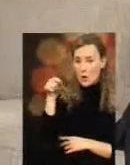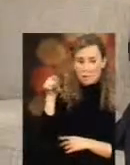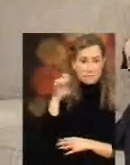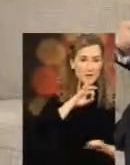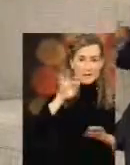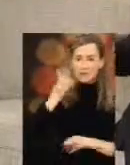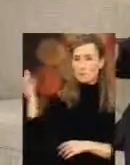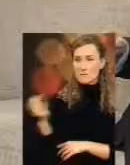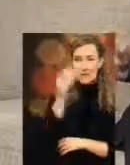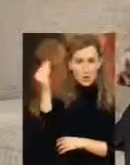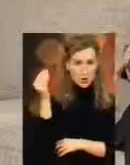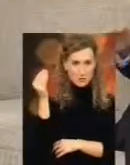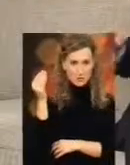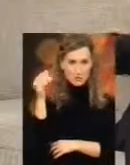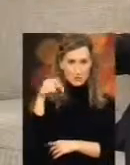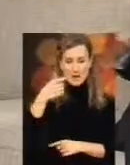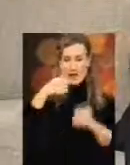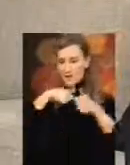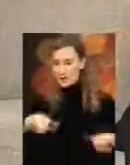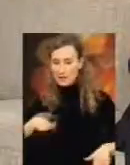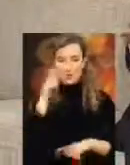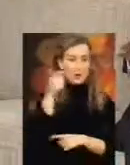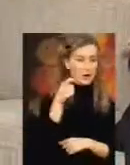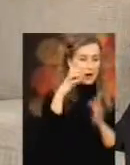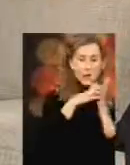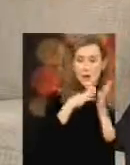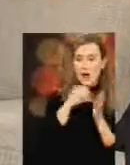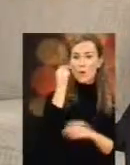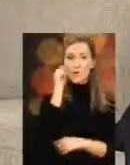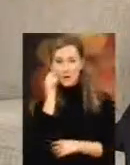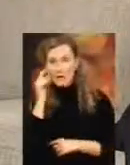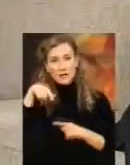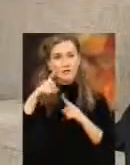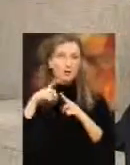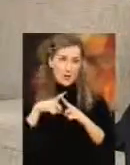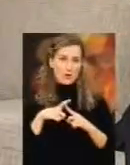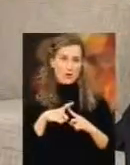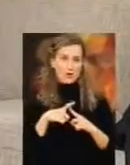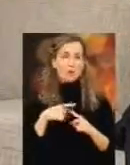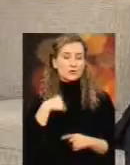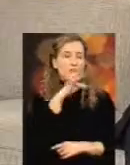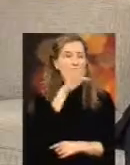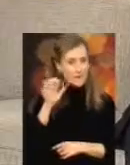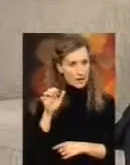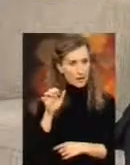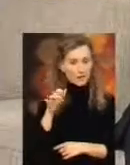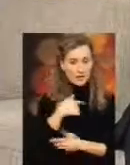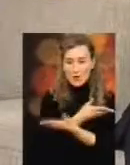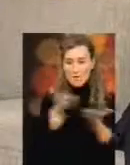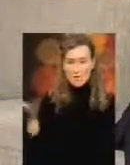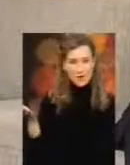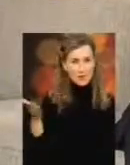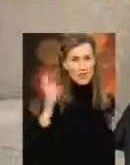son los mejores preparados que jamás haya habido en Albacete, en Ciudad Real, en Cuenca, en Guadalajara y en Toledo. Tengo